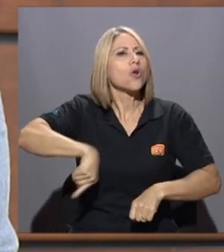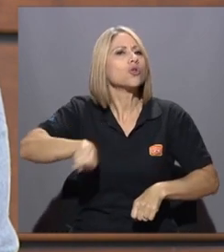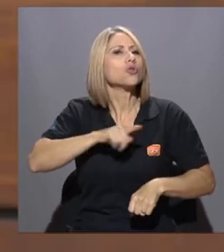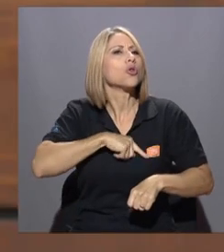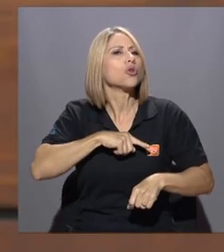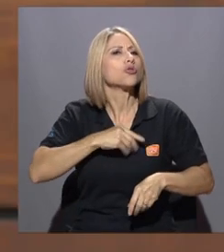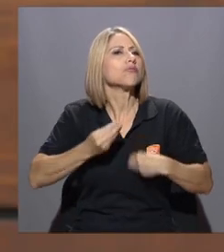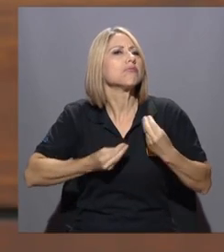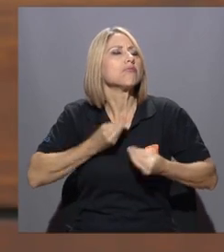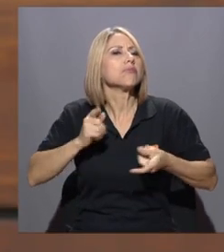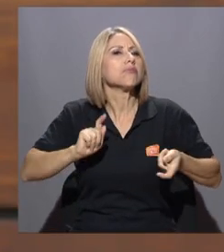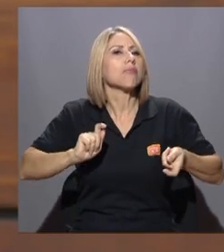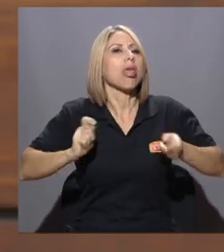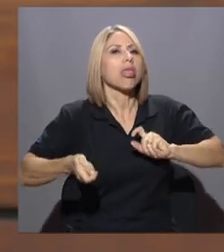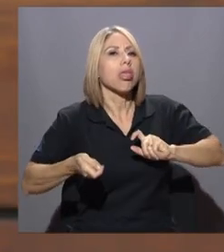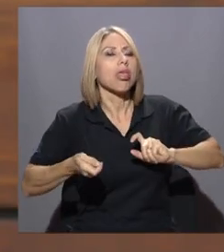revertirlo?